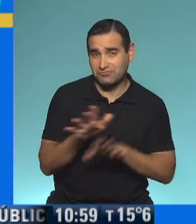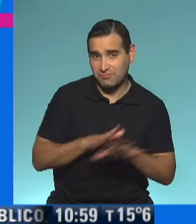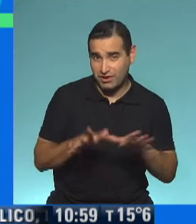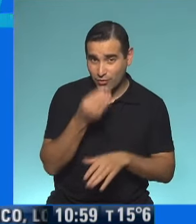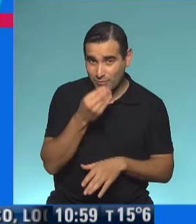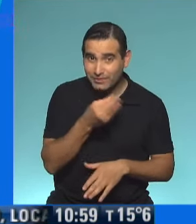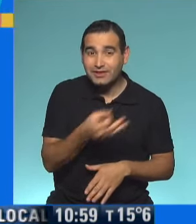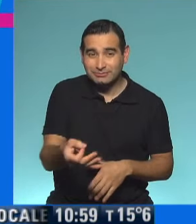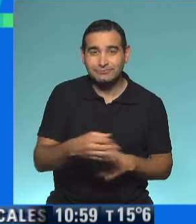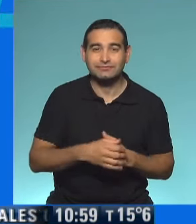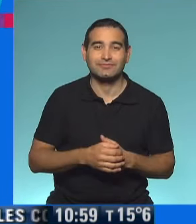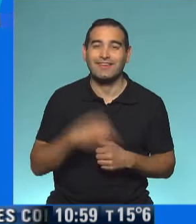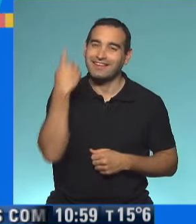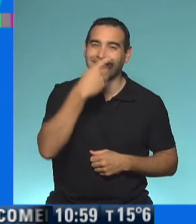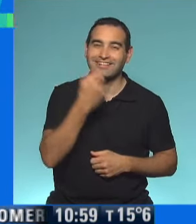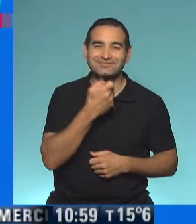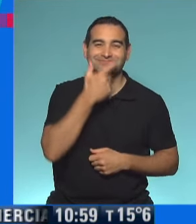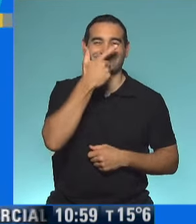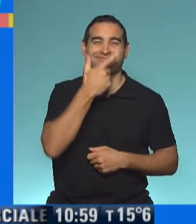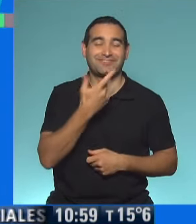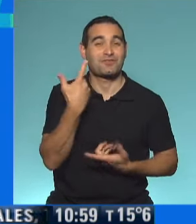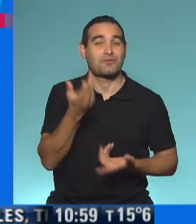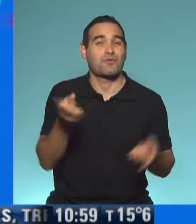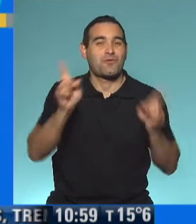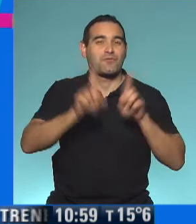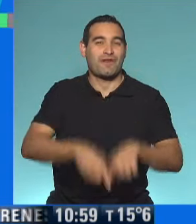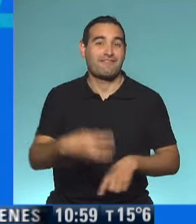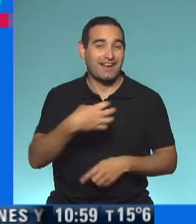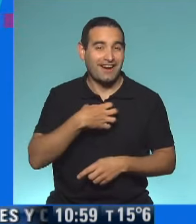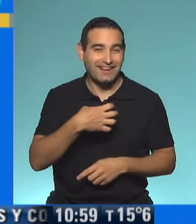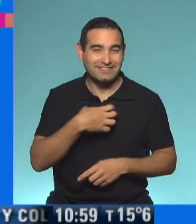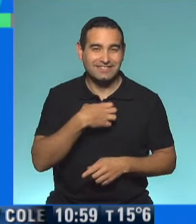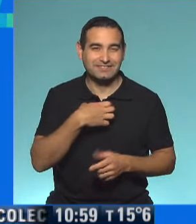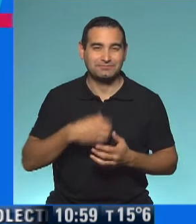que sí. Caritas de alegría, al estilo Emi, volvieron las clases.